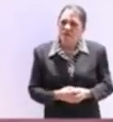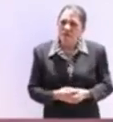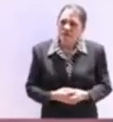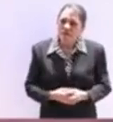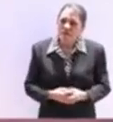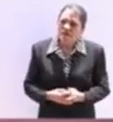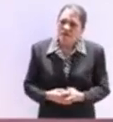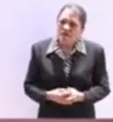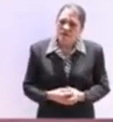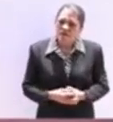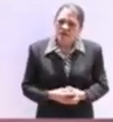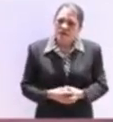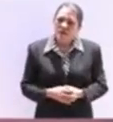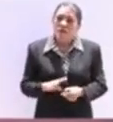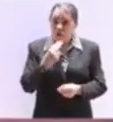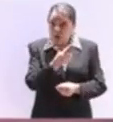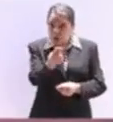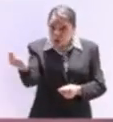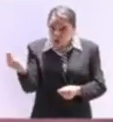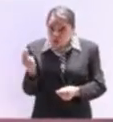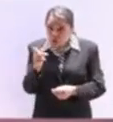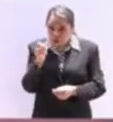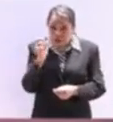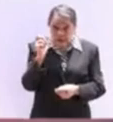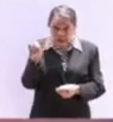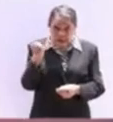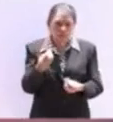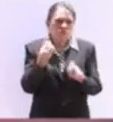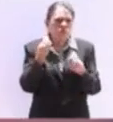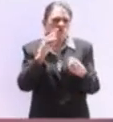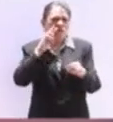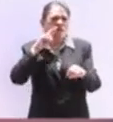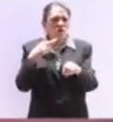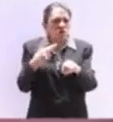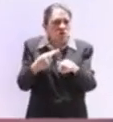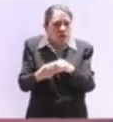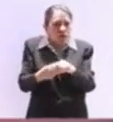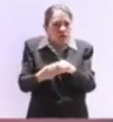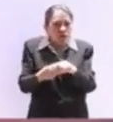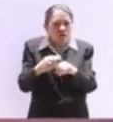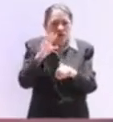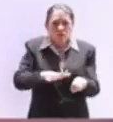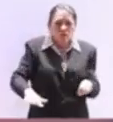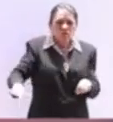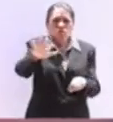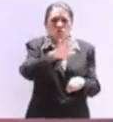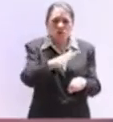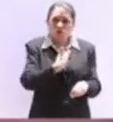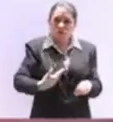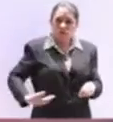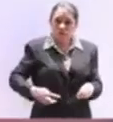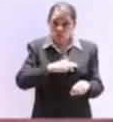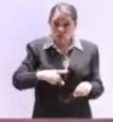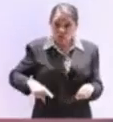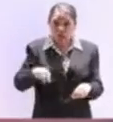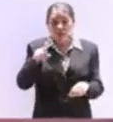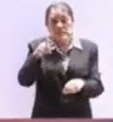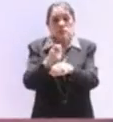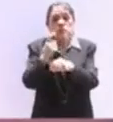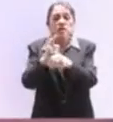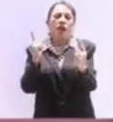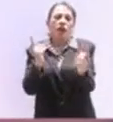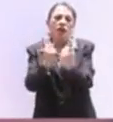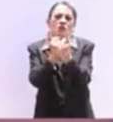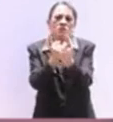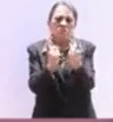pueblo. Ustedes tienen esta enorme responsabilidad de ser el primer contacto con la ciudadanía y también en